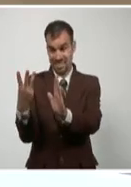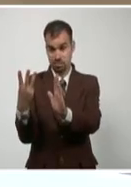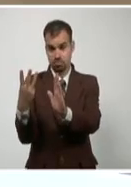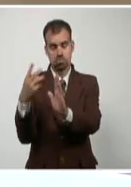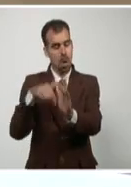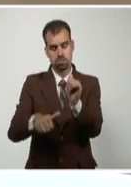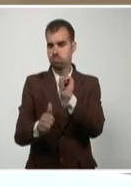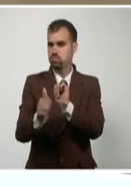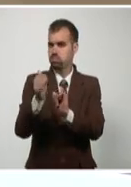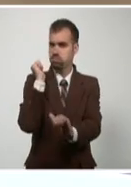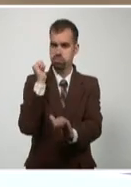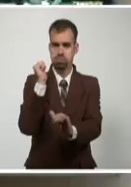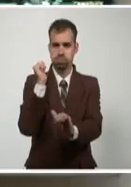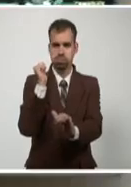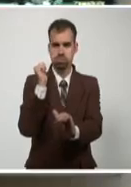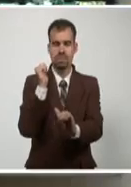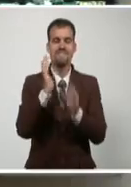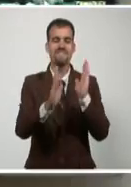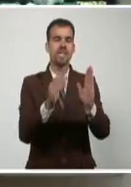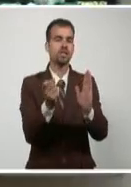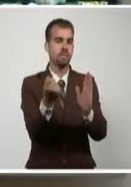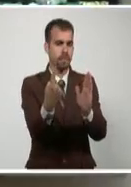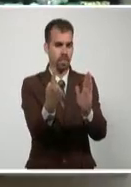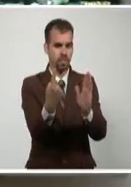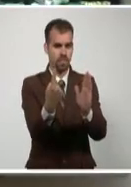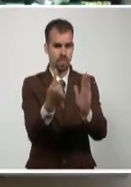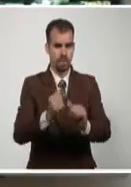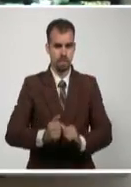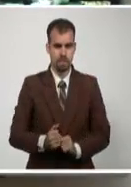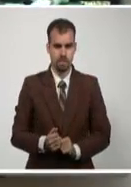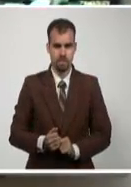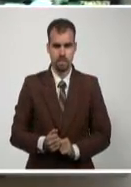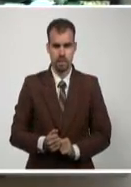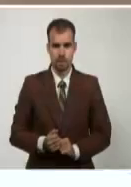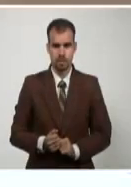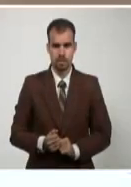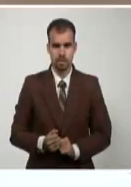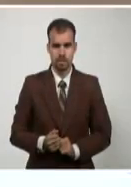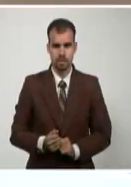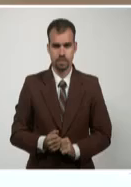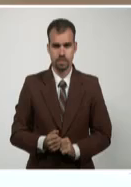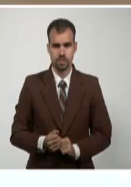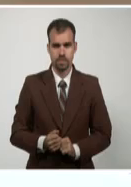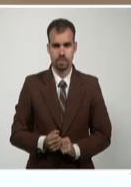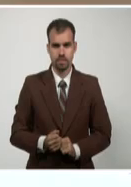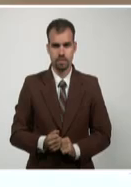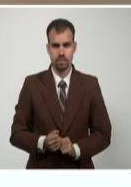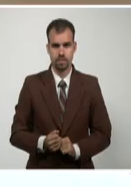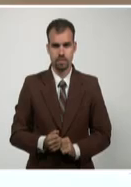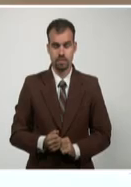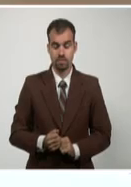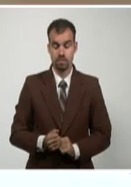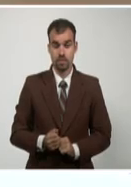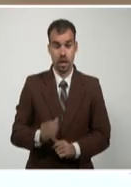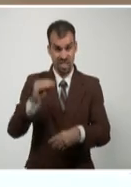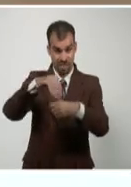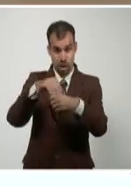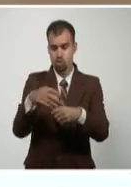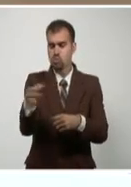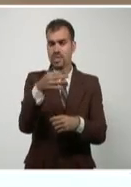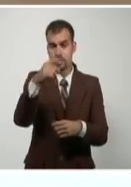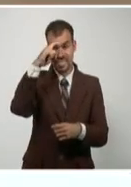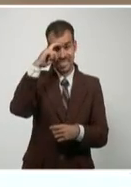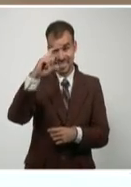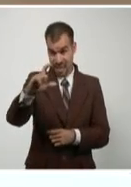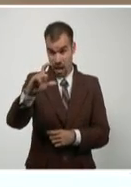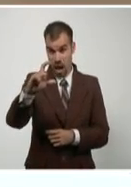regrese a la fase 1, pasar el municipio Santa Clara a la etapa de transmisión autóctona. Este es un